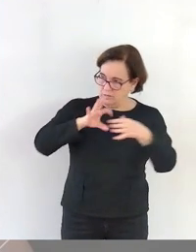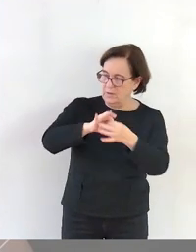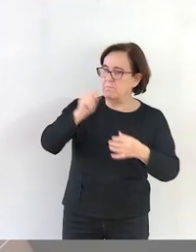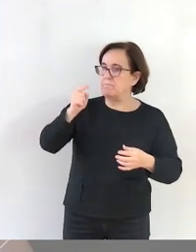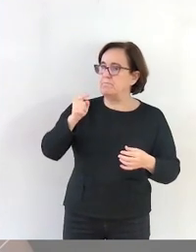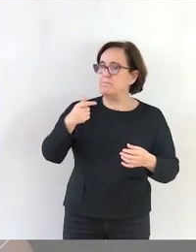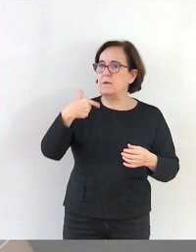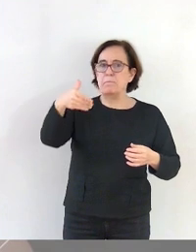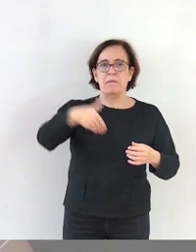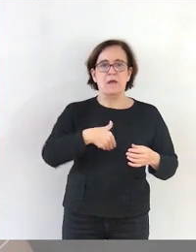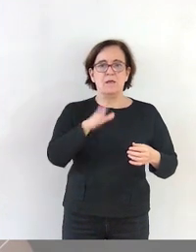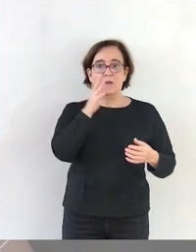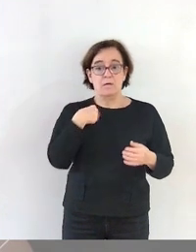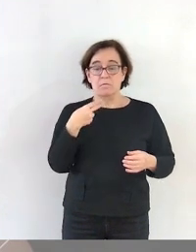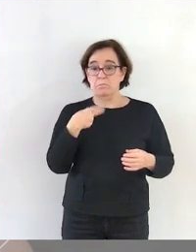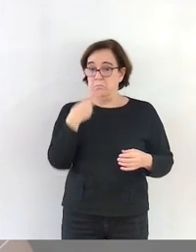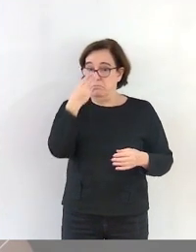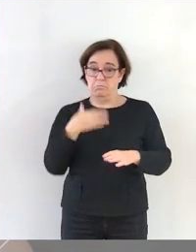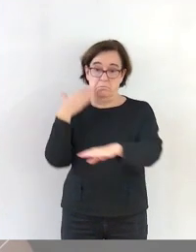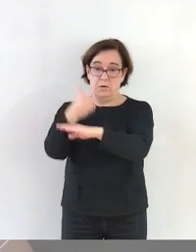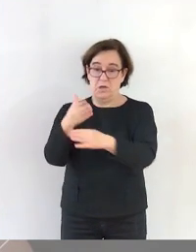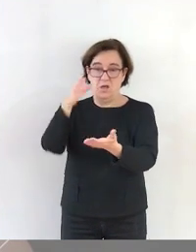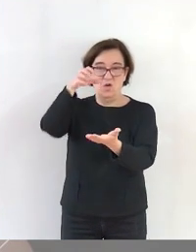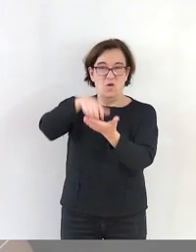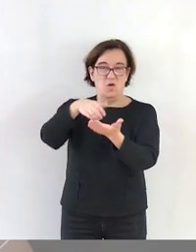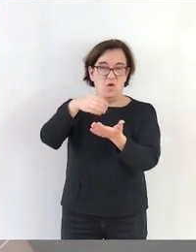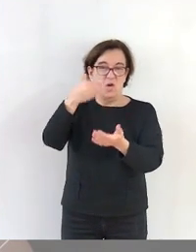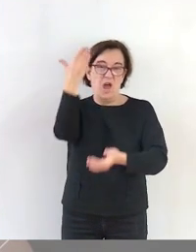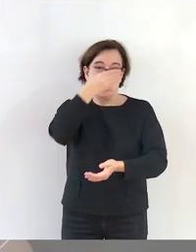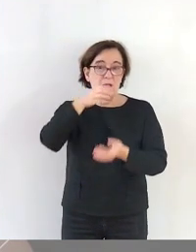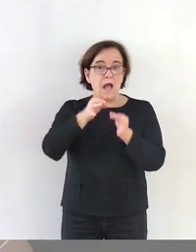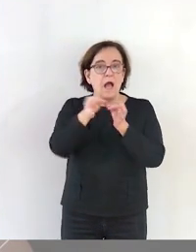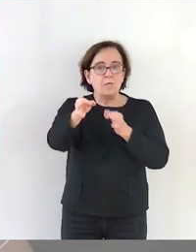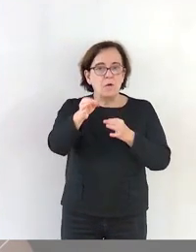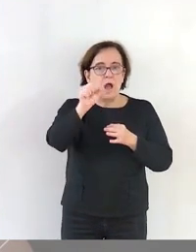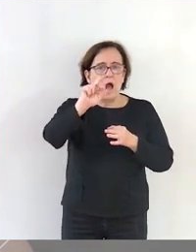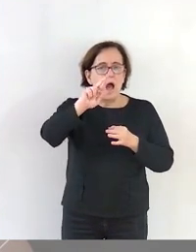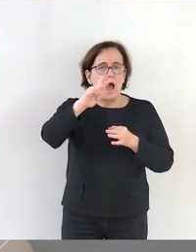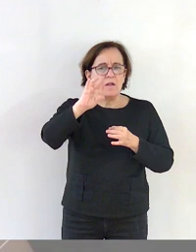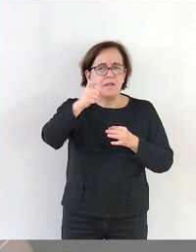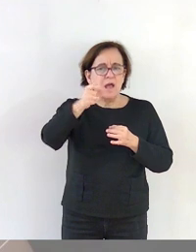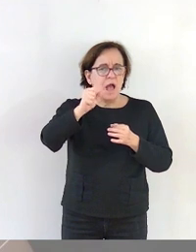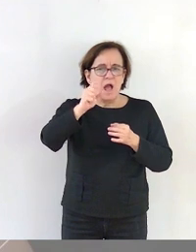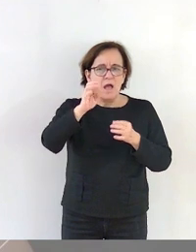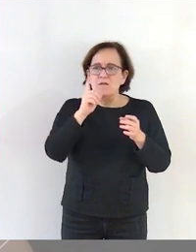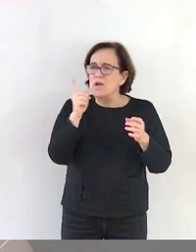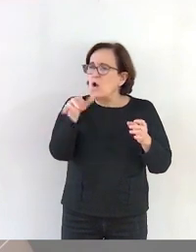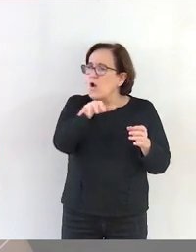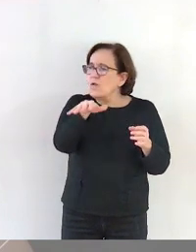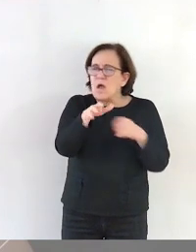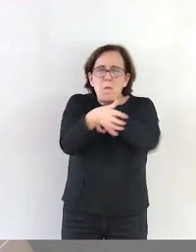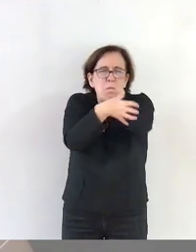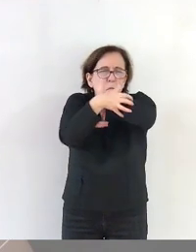habían pedido que fuera a visitar una escuela en un pueblo llamado adega y ahí es una zona muy muy